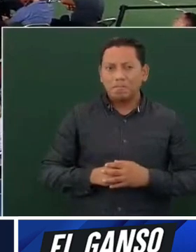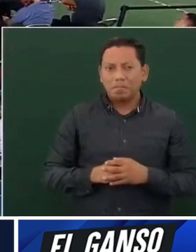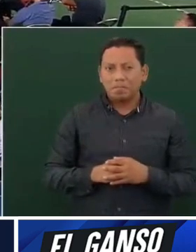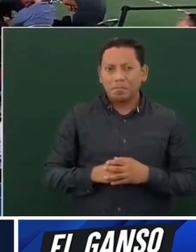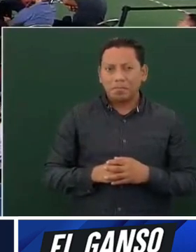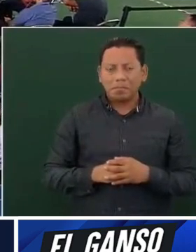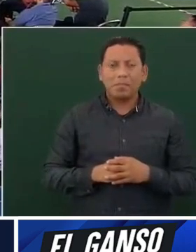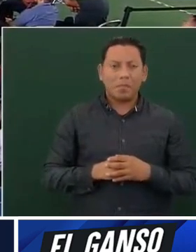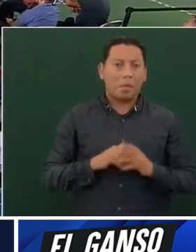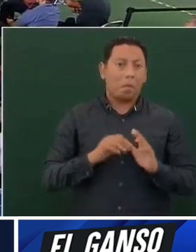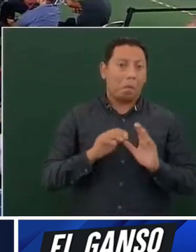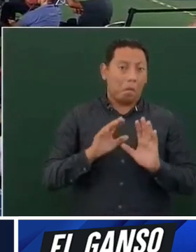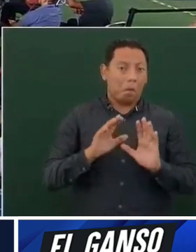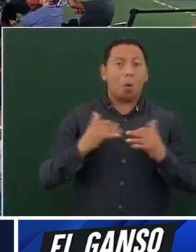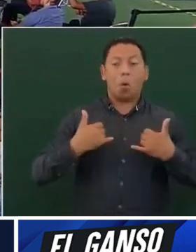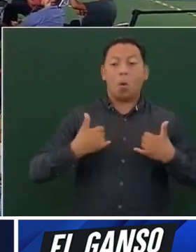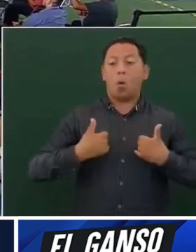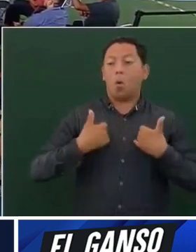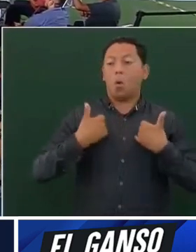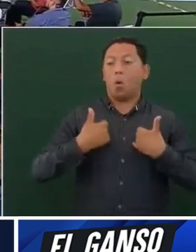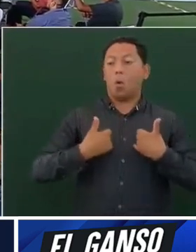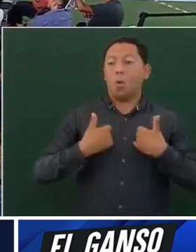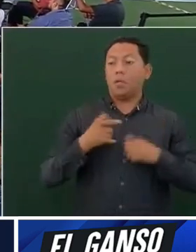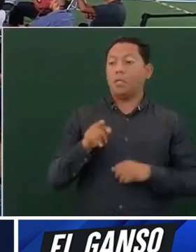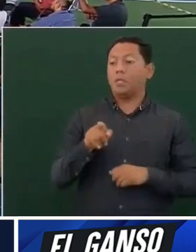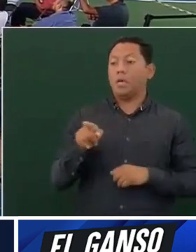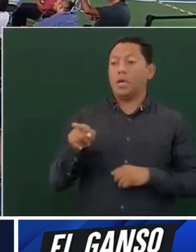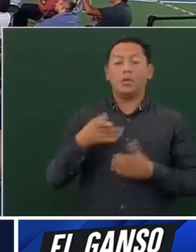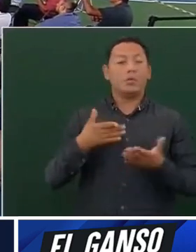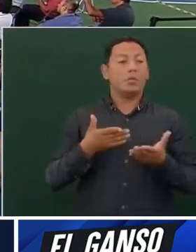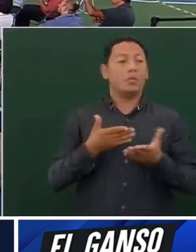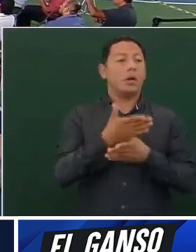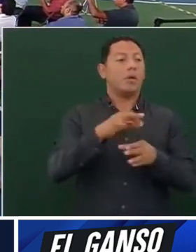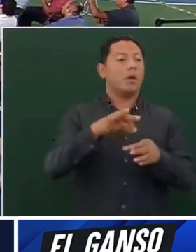de que llegaban los jóvenes a votar